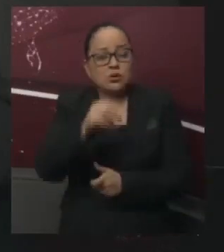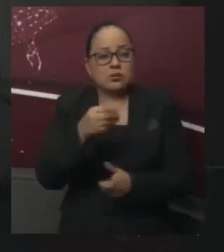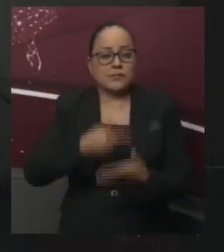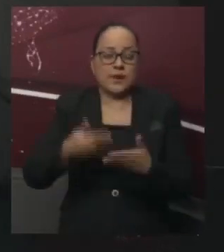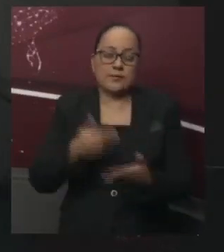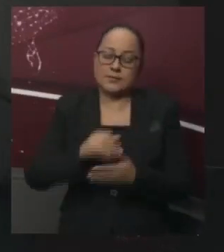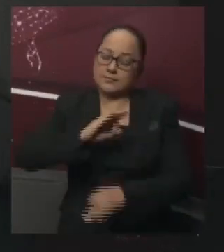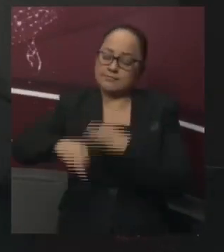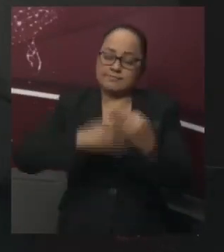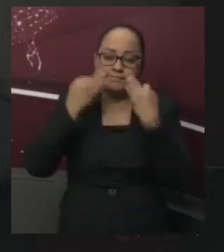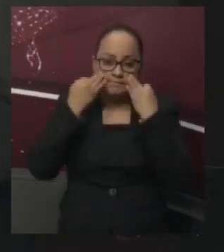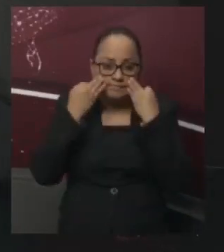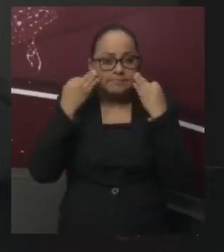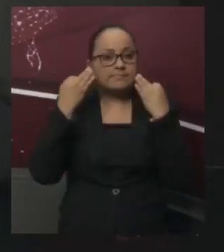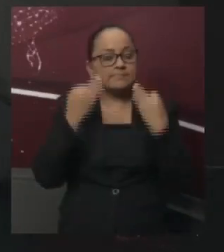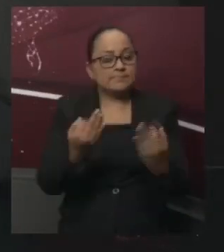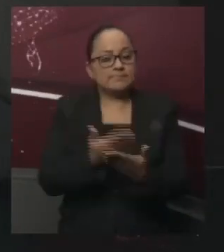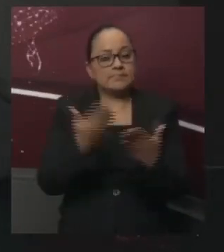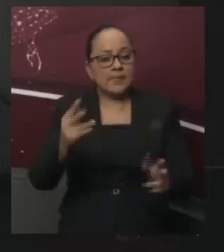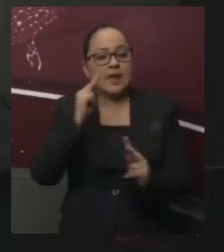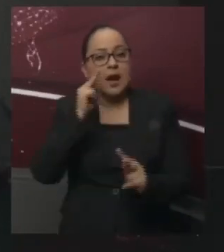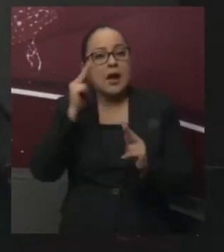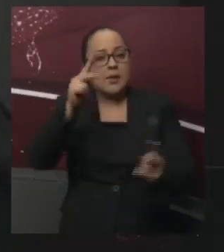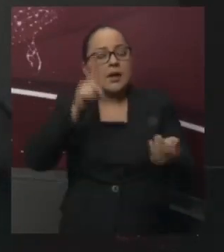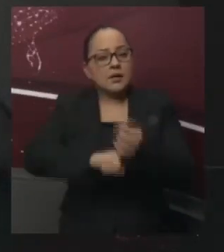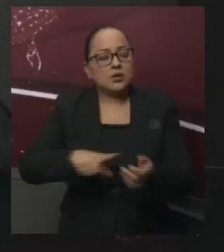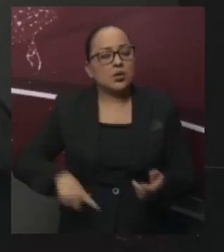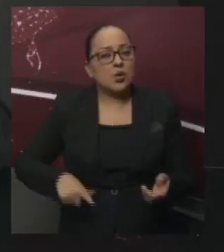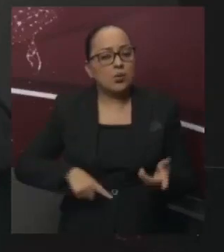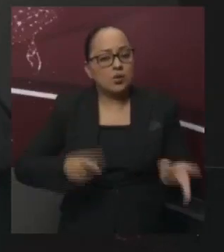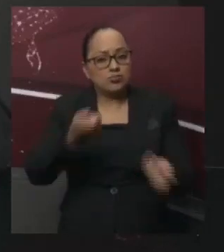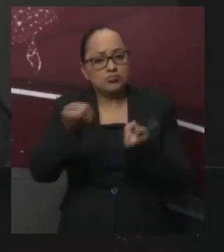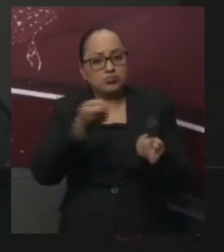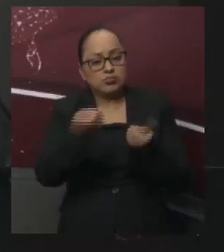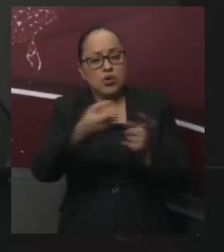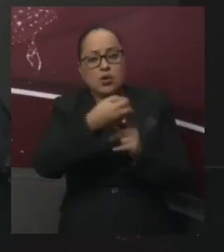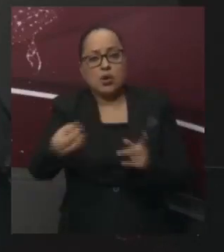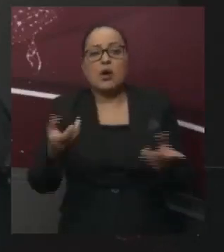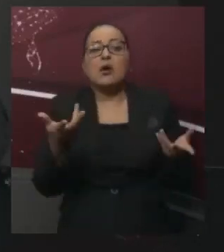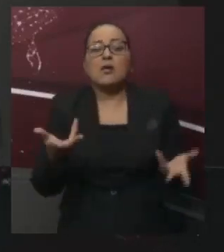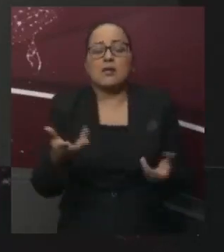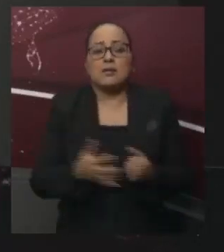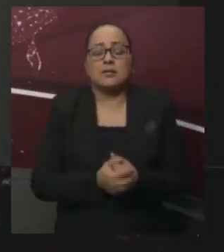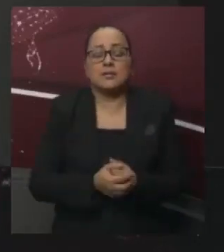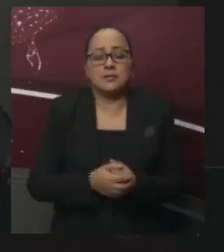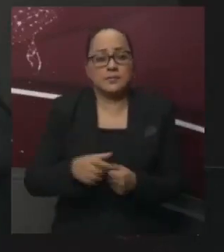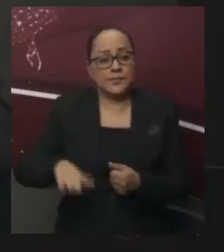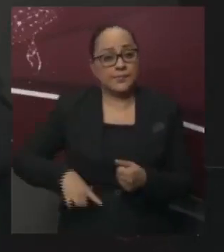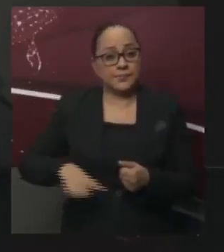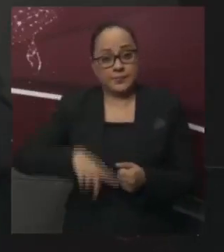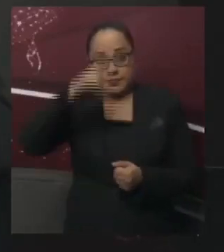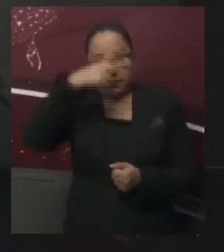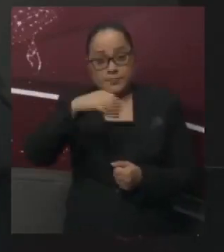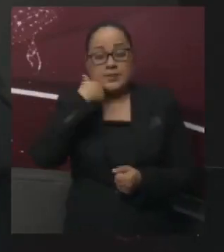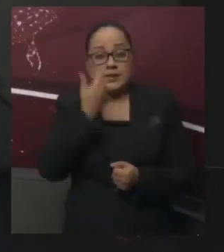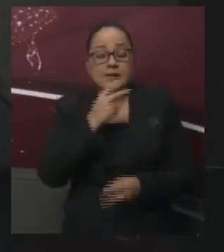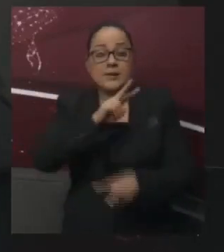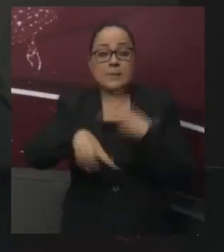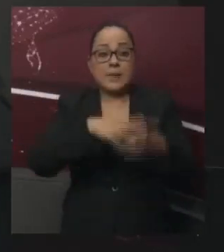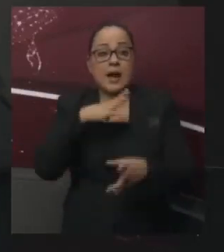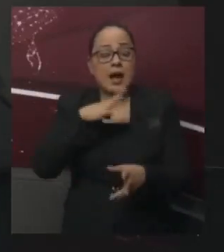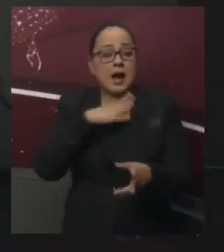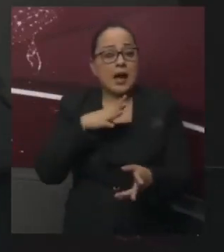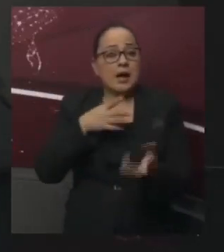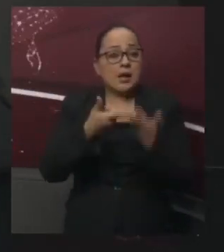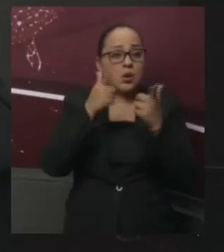día. Para asegurar la gobernabilidad, pues el gobierno de la República está tratando de acercarse a